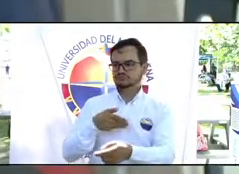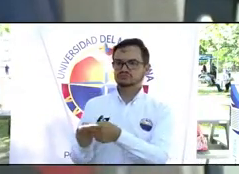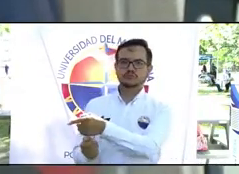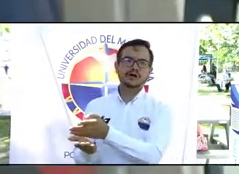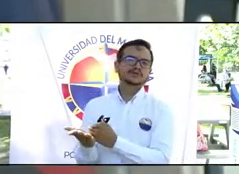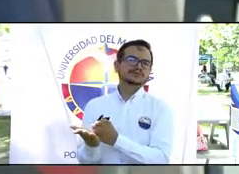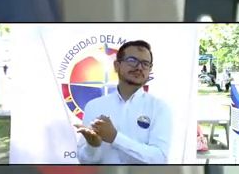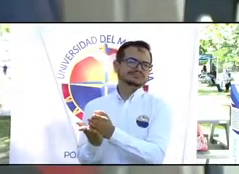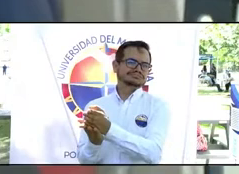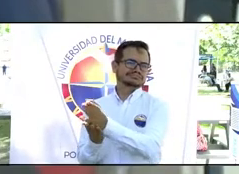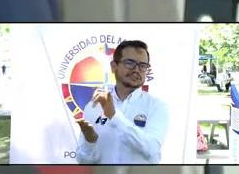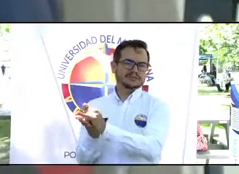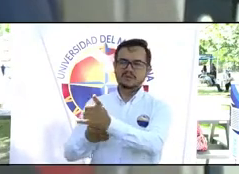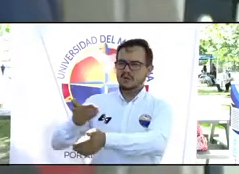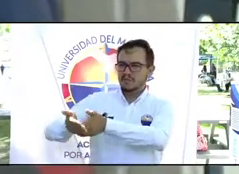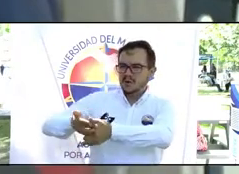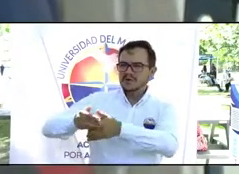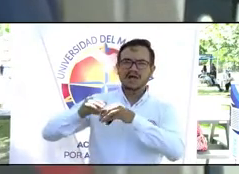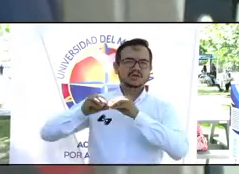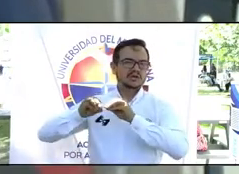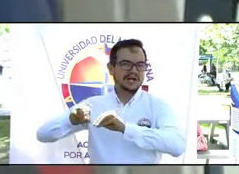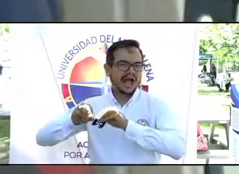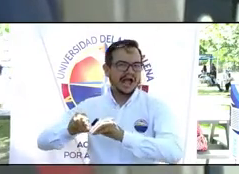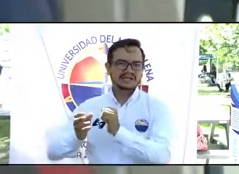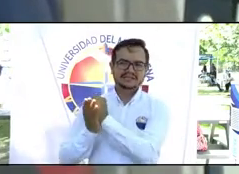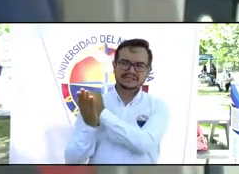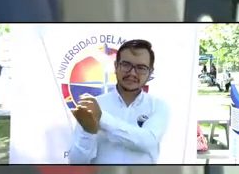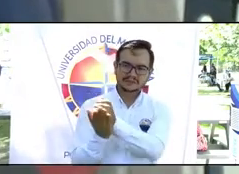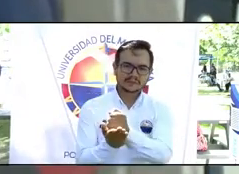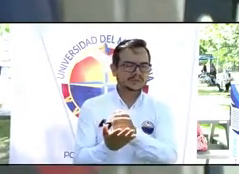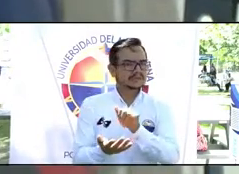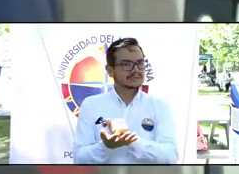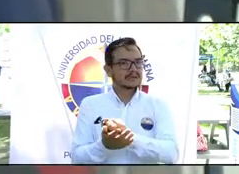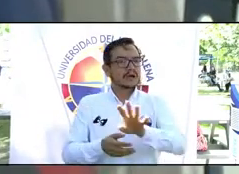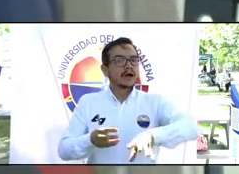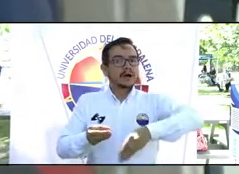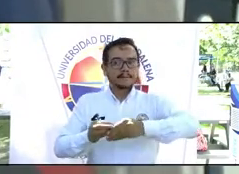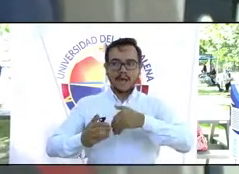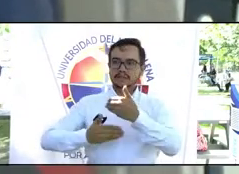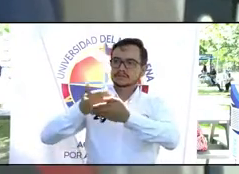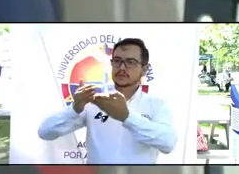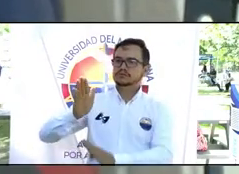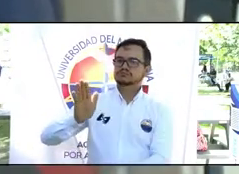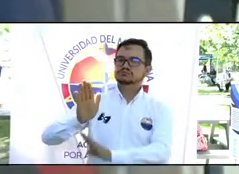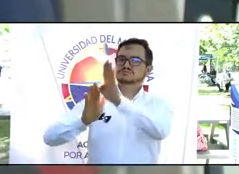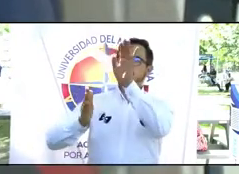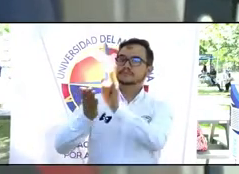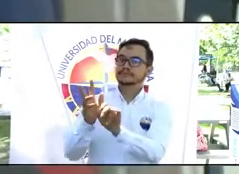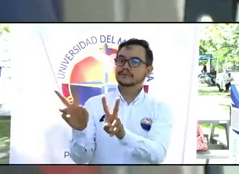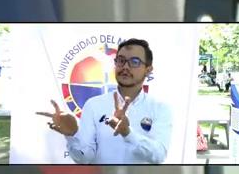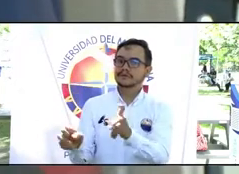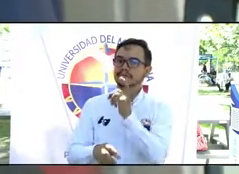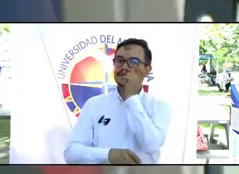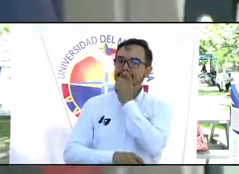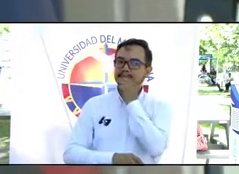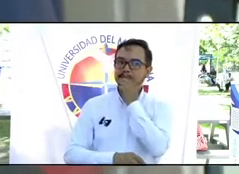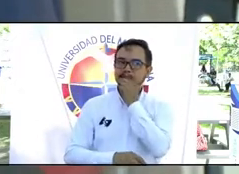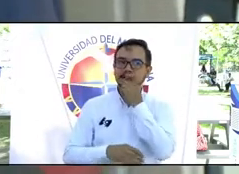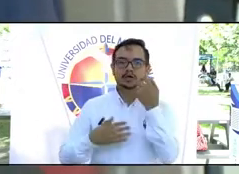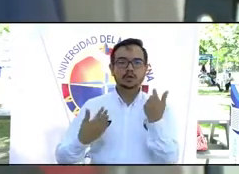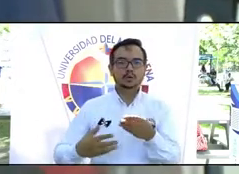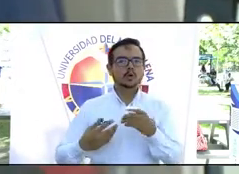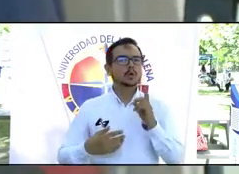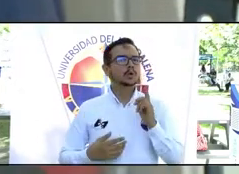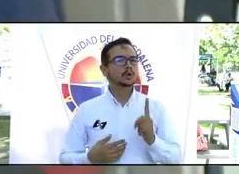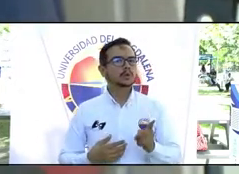procesos y actividades docentes asistenciales y avanzar en el escenario clínico, gracias al gran apoyo